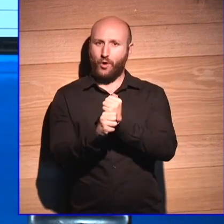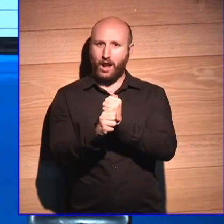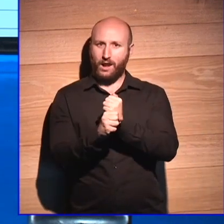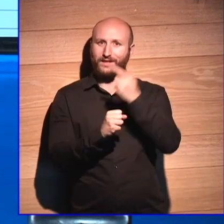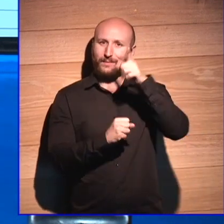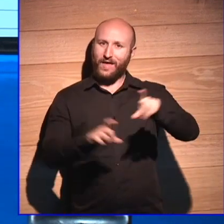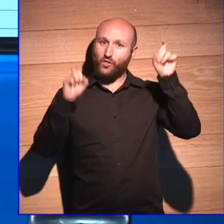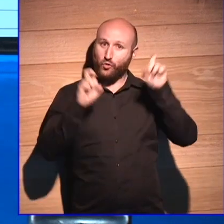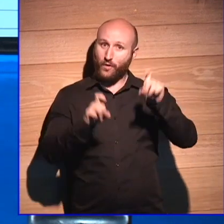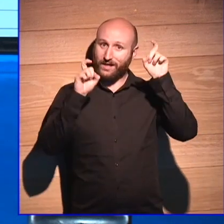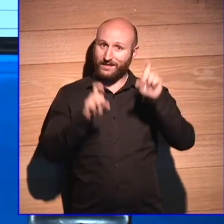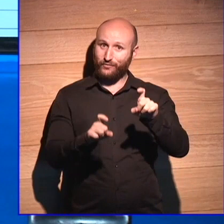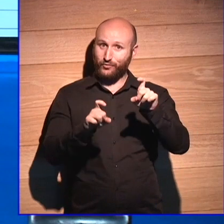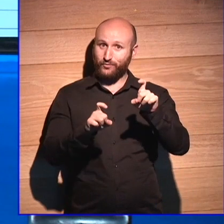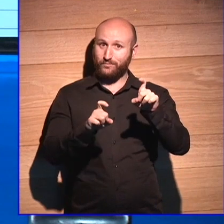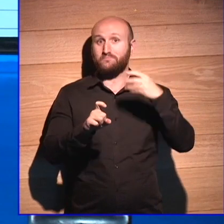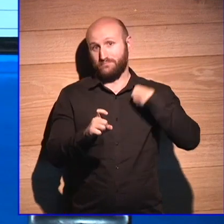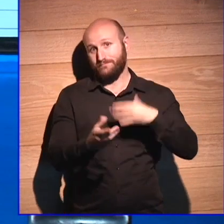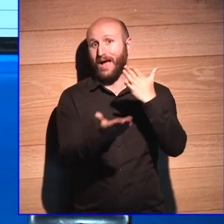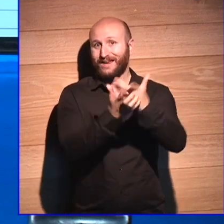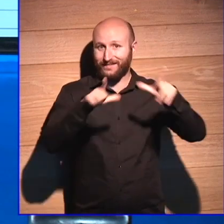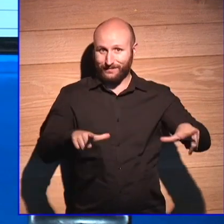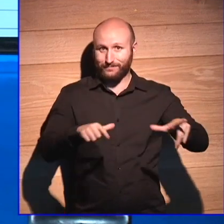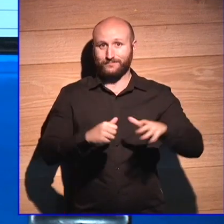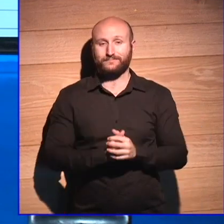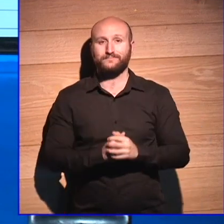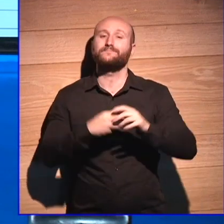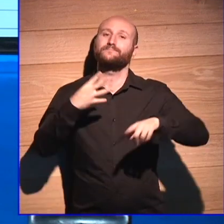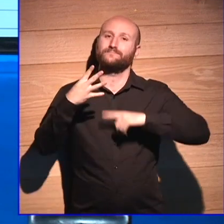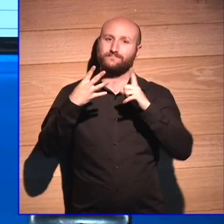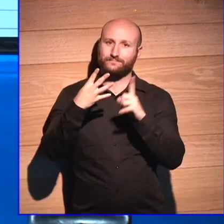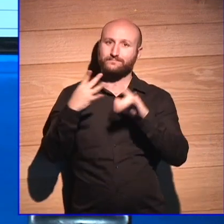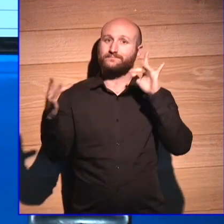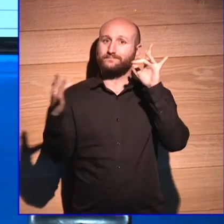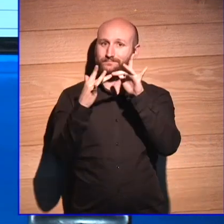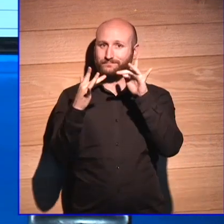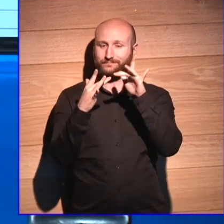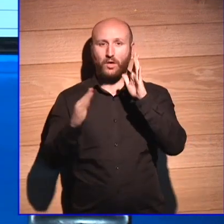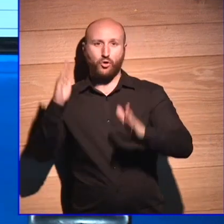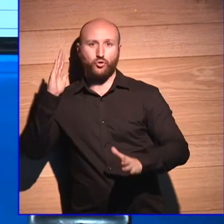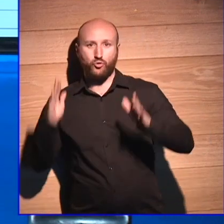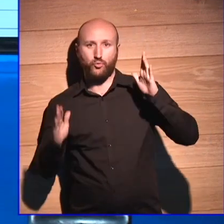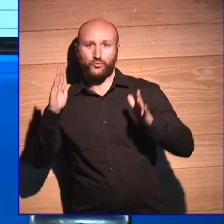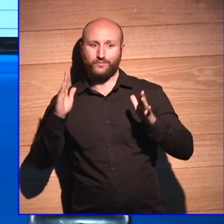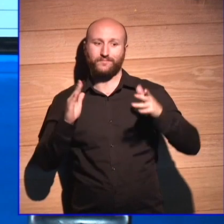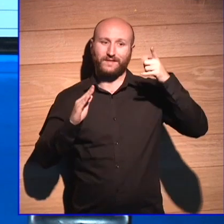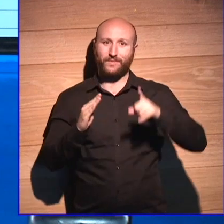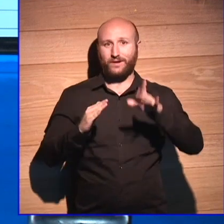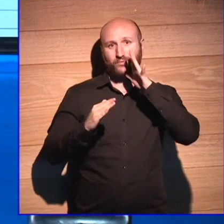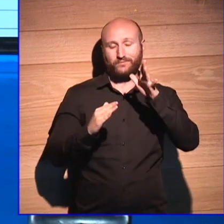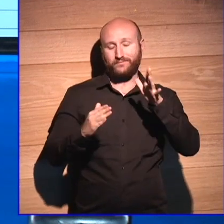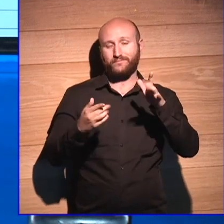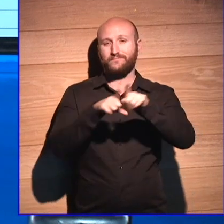ámbito educativo, en las clases, la interacción con los robots y la dignidad humana, más